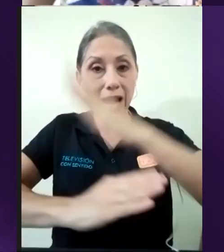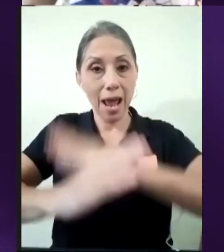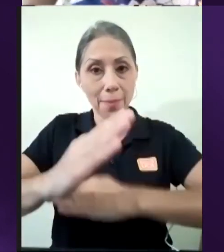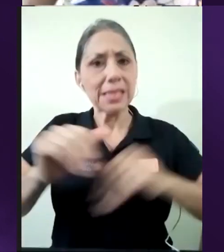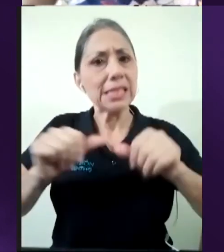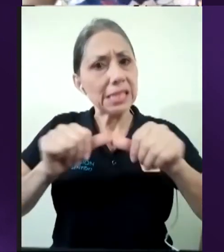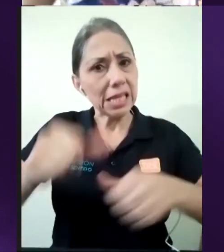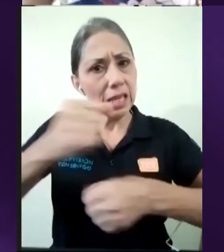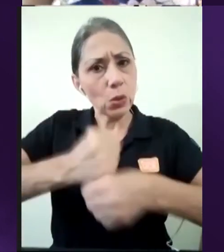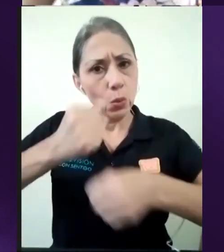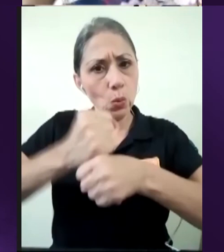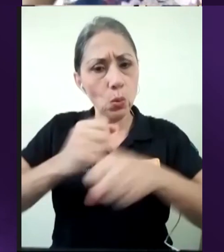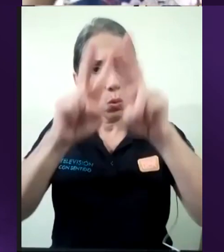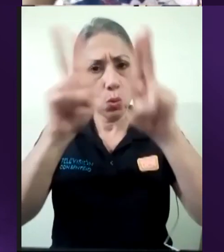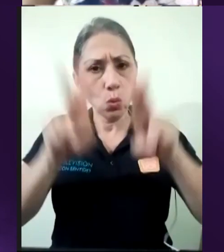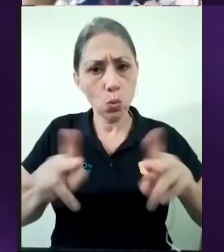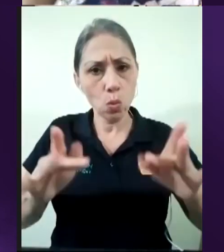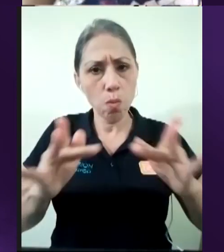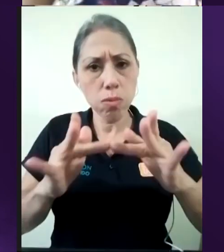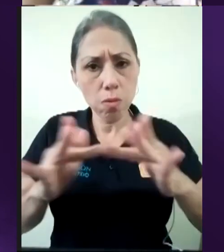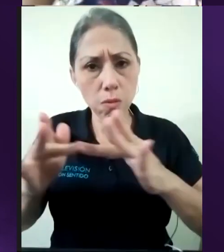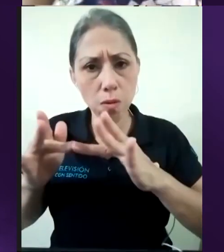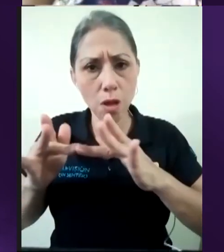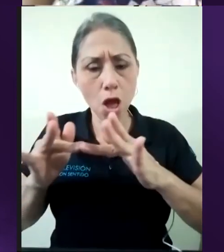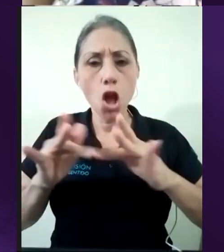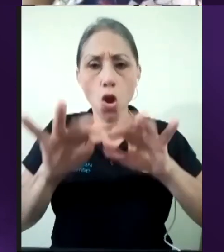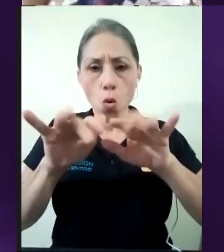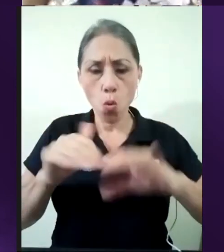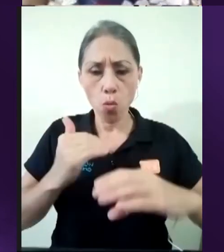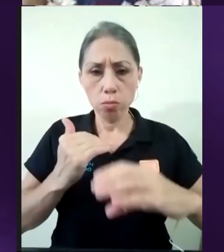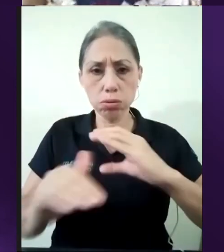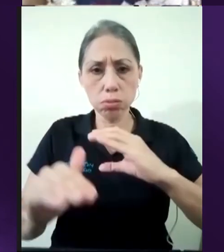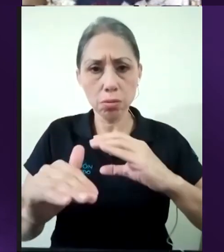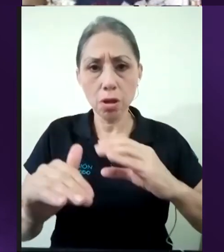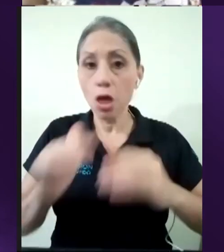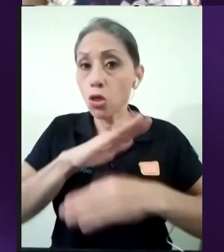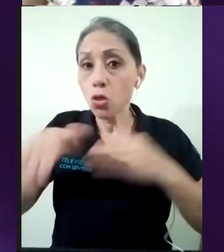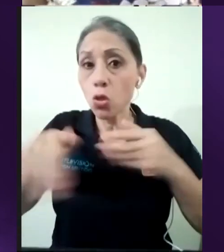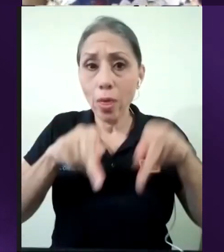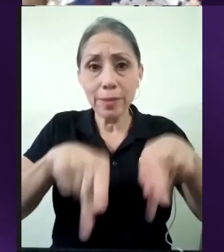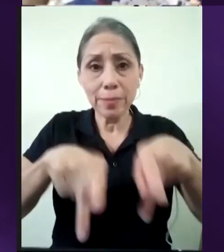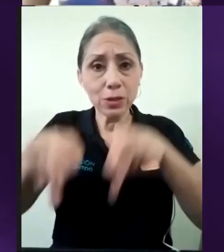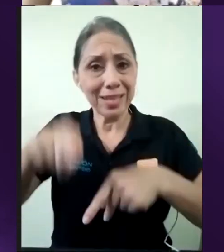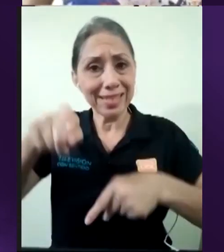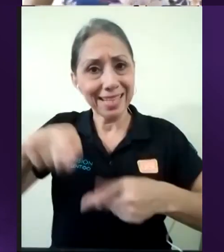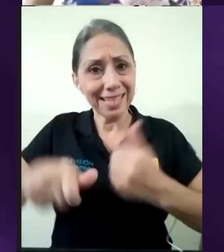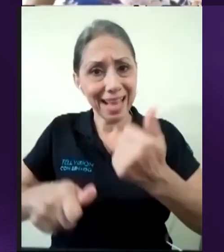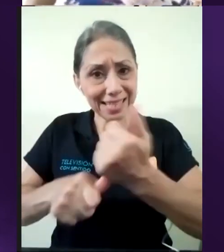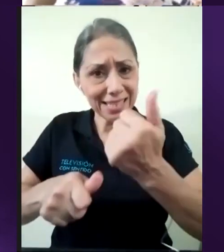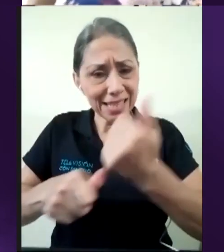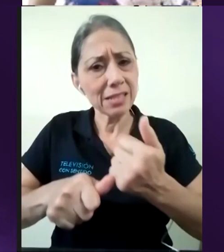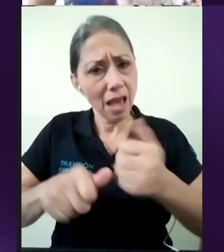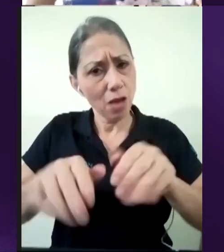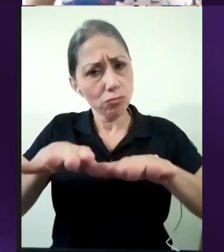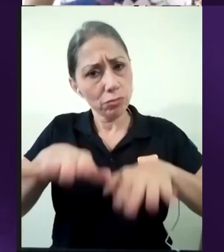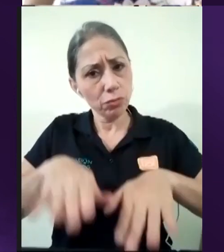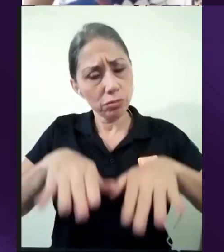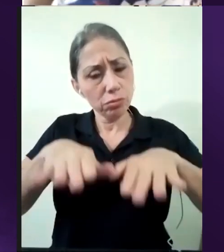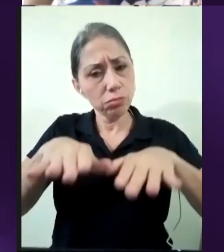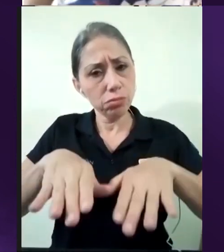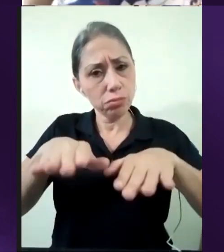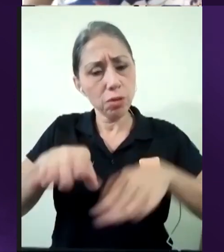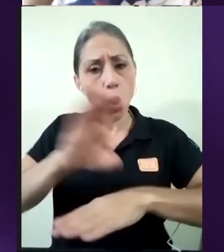correo electrónico, y que todas las personas que requieran algún tipo de asistencia pueden estar tranquilas de que el CONAPDI